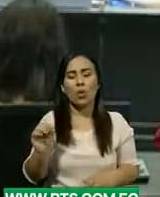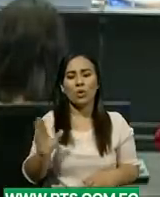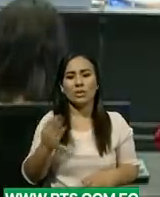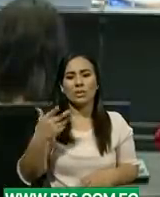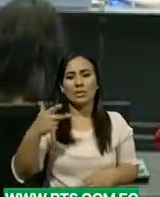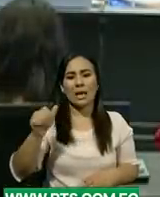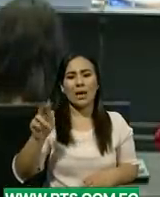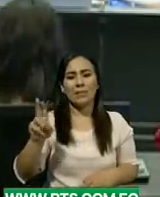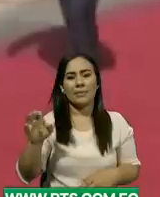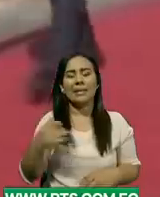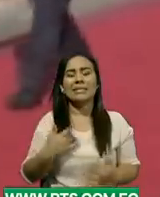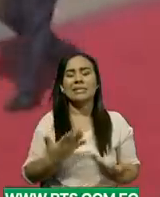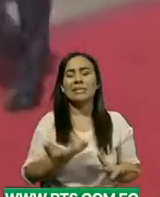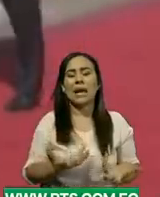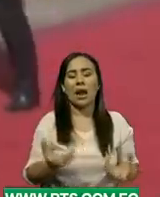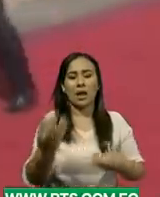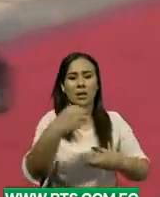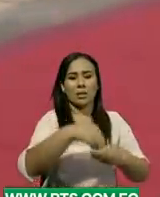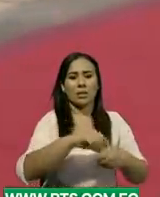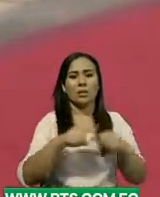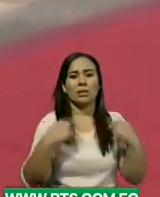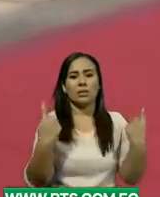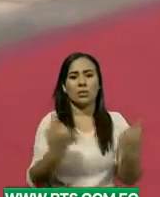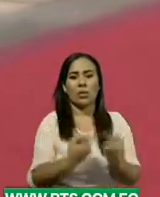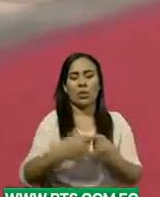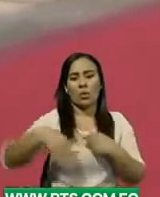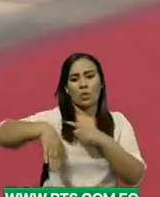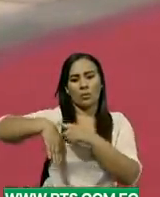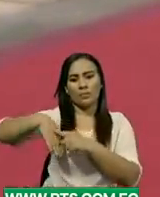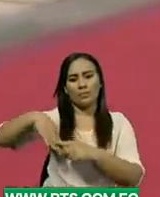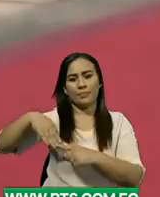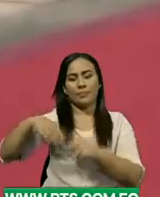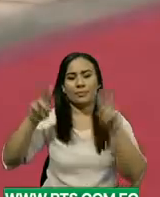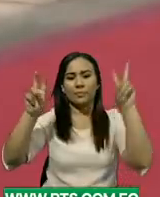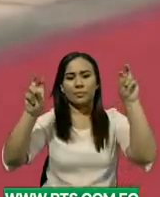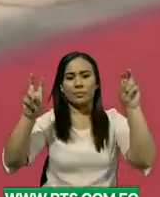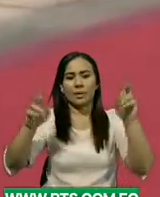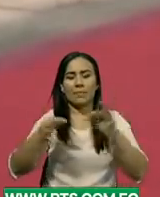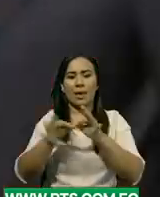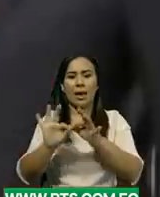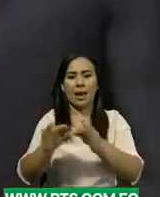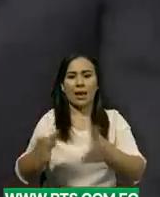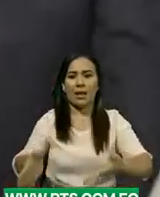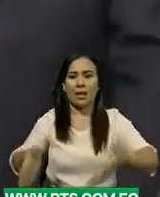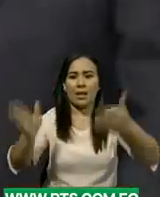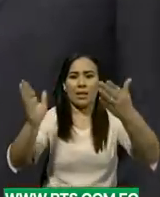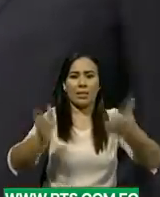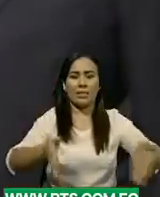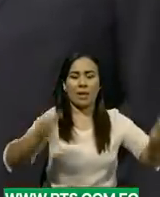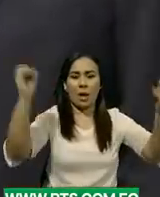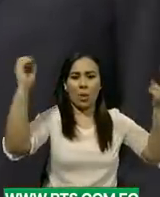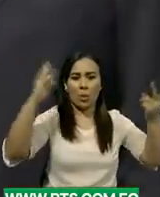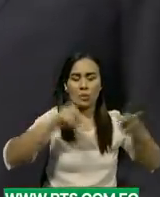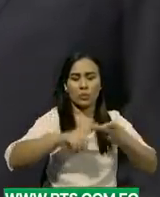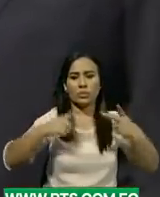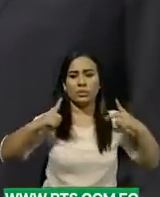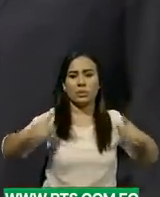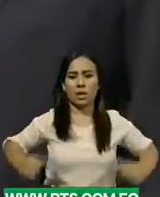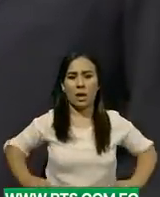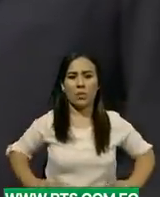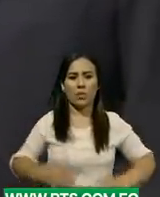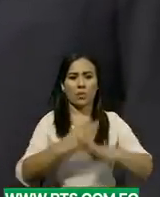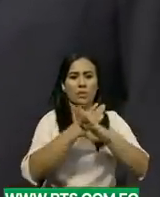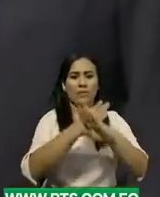organismo busca la integración de los países de América del Sur en materia de infraestructura, energía, salud,